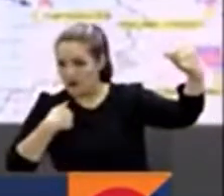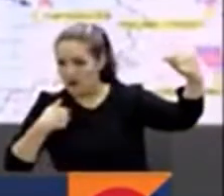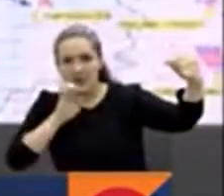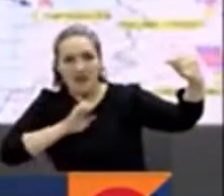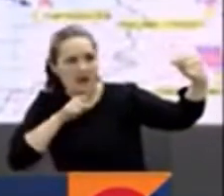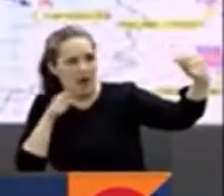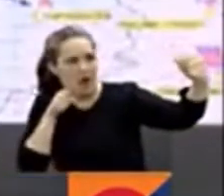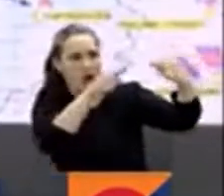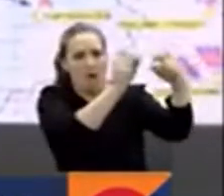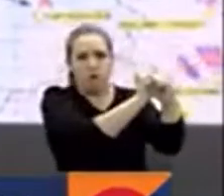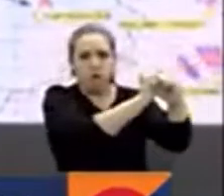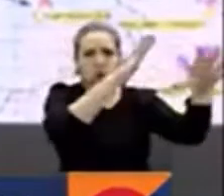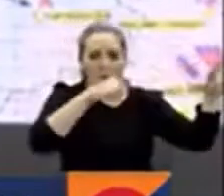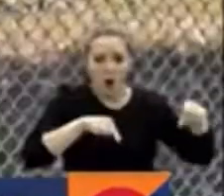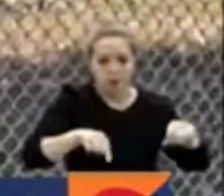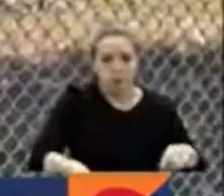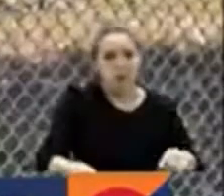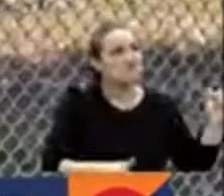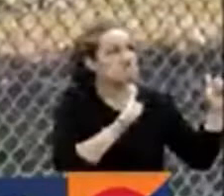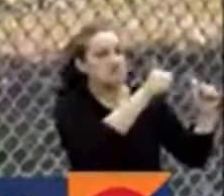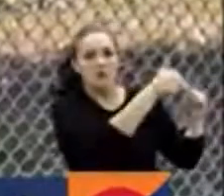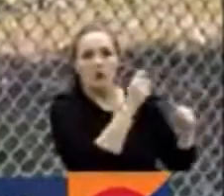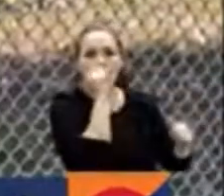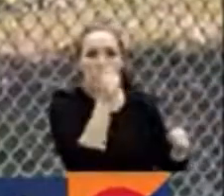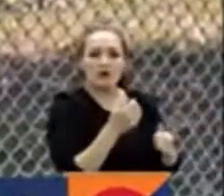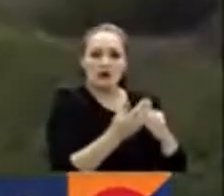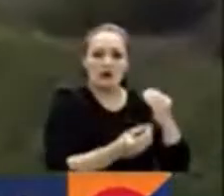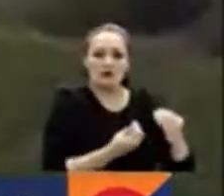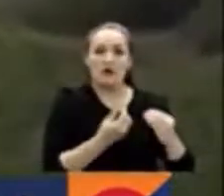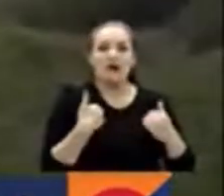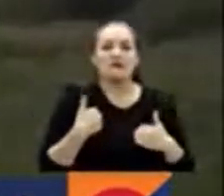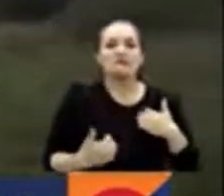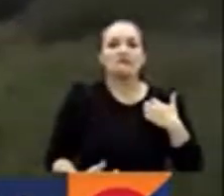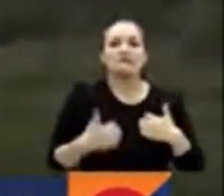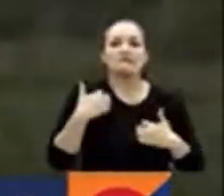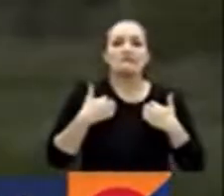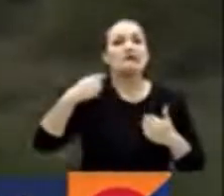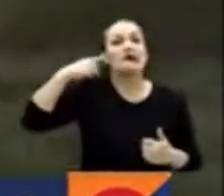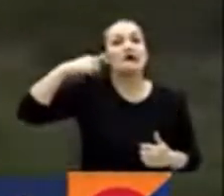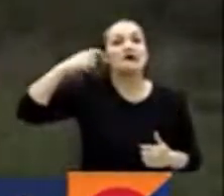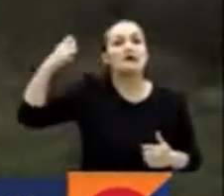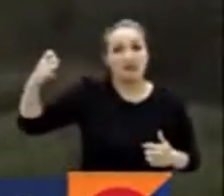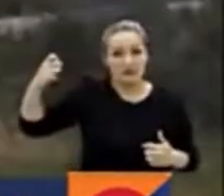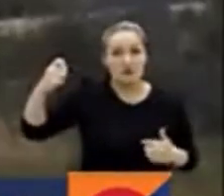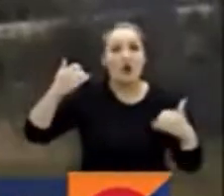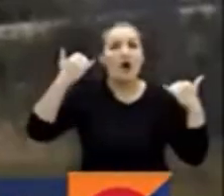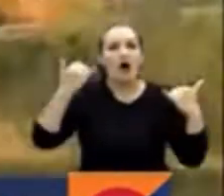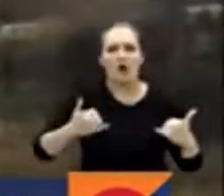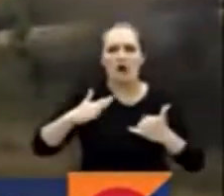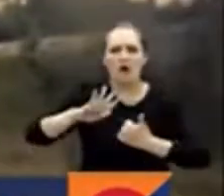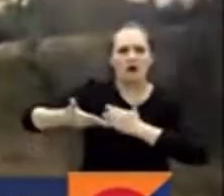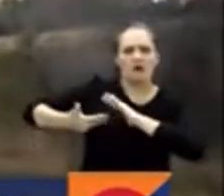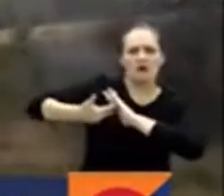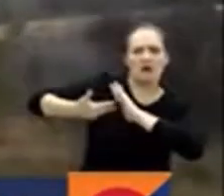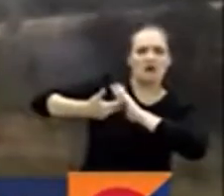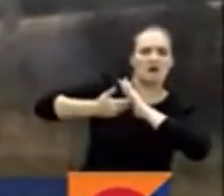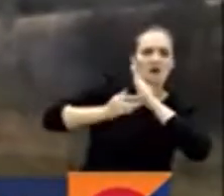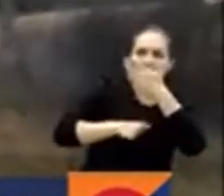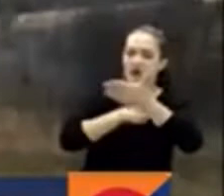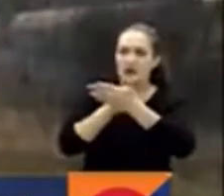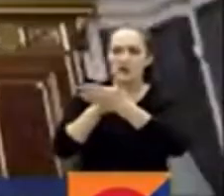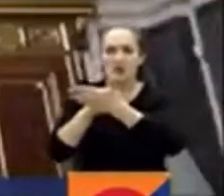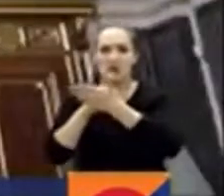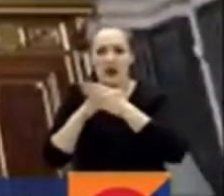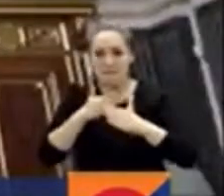combustible nuclear y desechos radiactivos sólidos. Desanudar el riesgo atómico empata con la contraofensiva de recuperación de sus